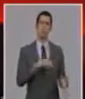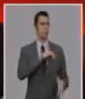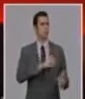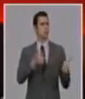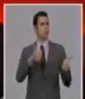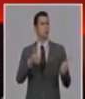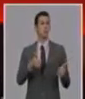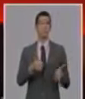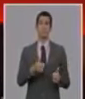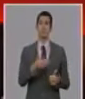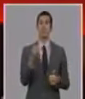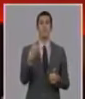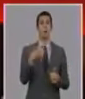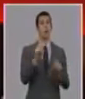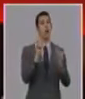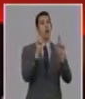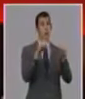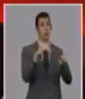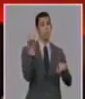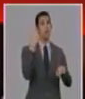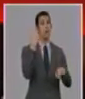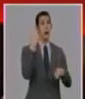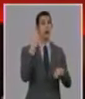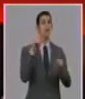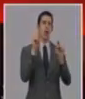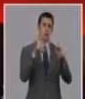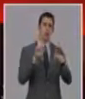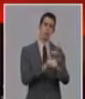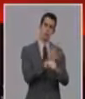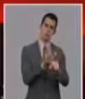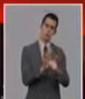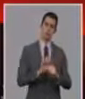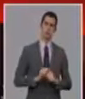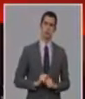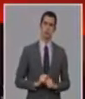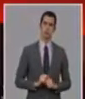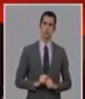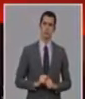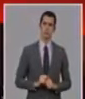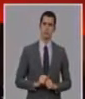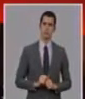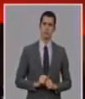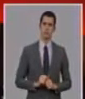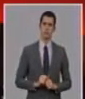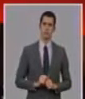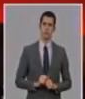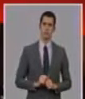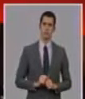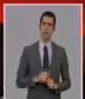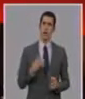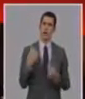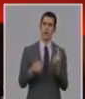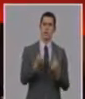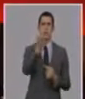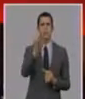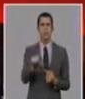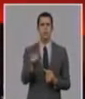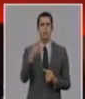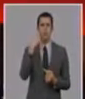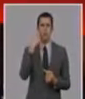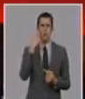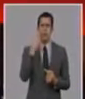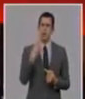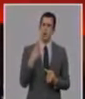que un 47% de los pacientes de cuidado que ni tan siquiera llevaron máscara de oxígeno ni fueron